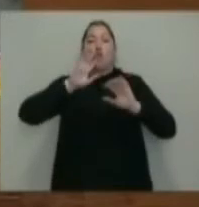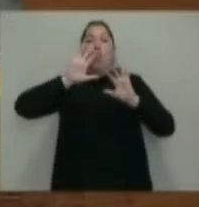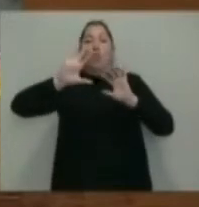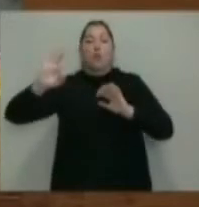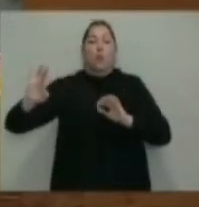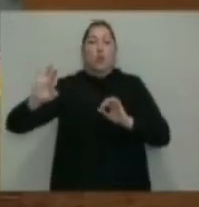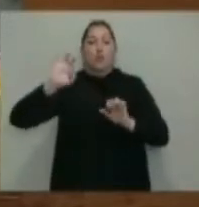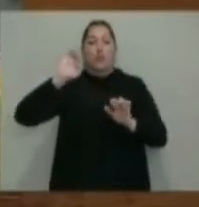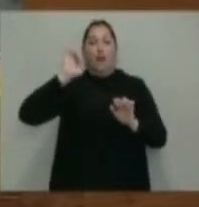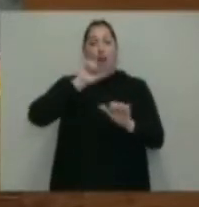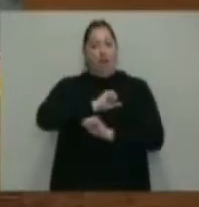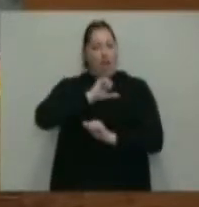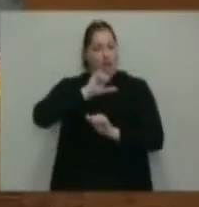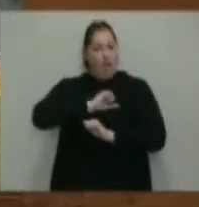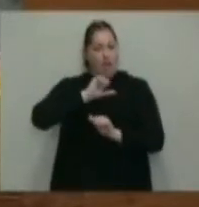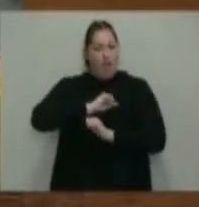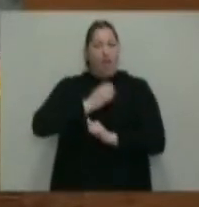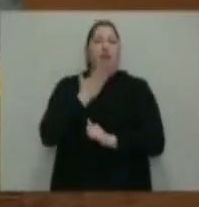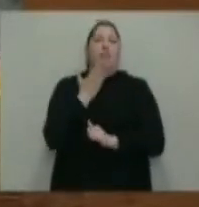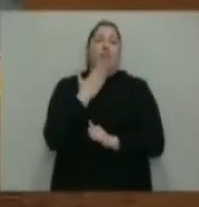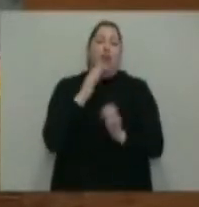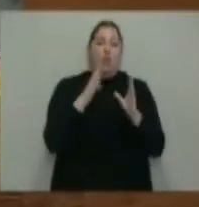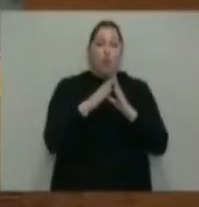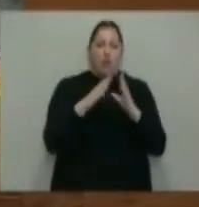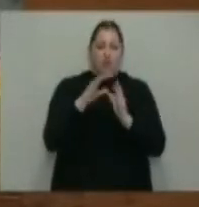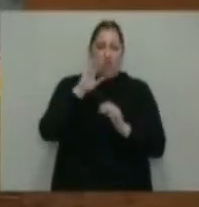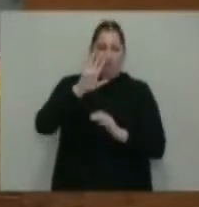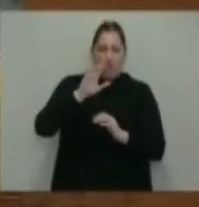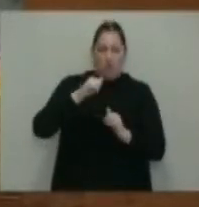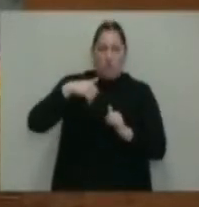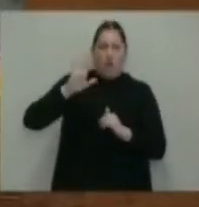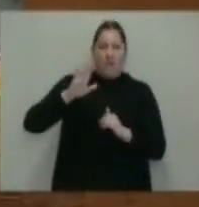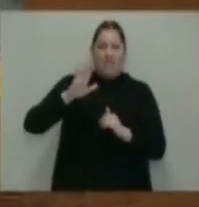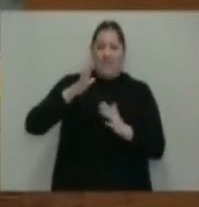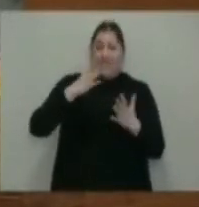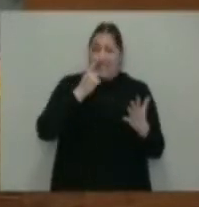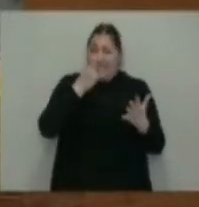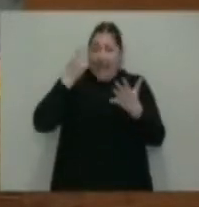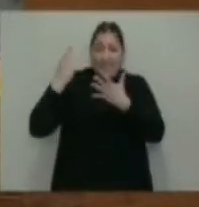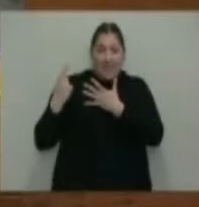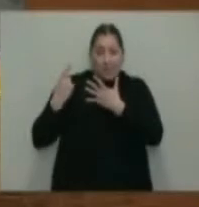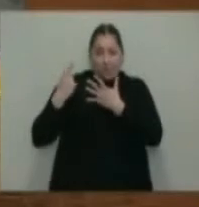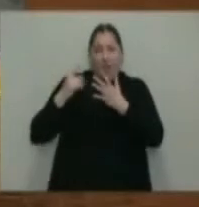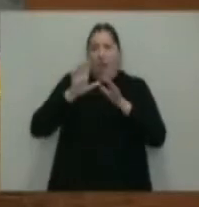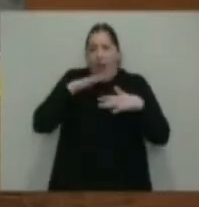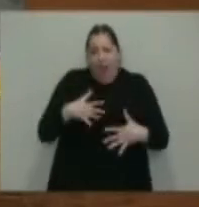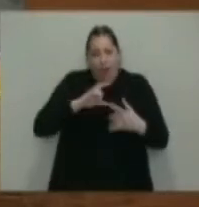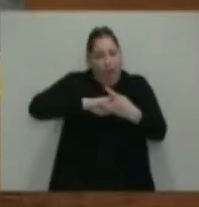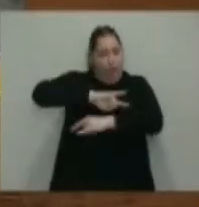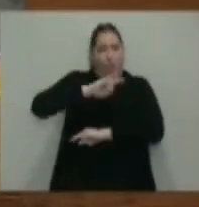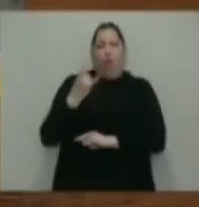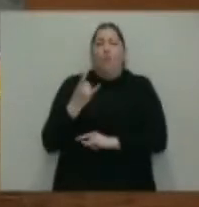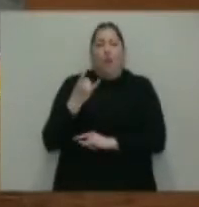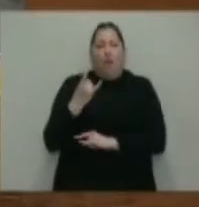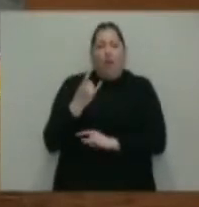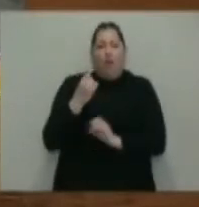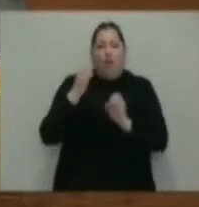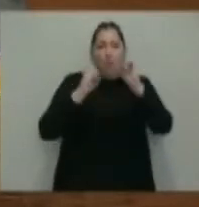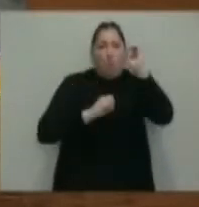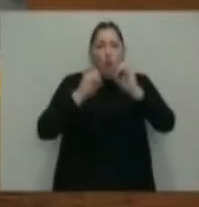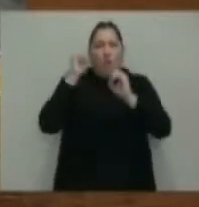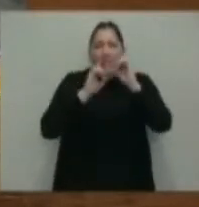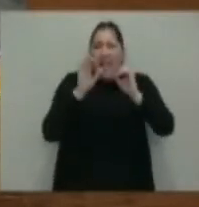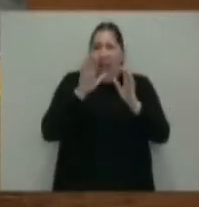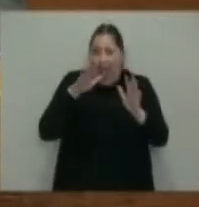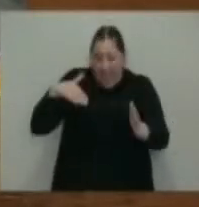desempleados mayores de 45 años, el doble de hace 6 años, unas cifras hasta ahora desconocidas en nuestra